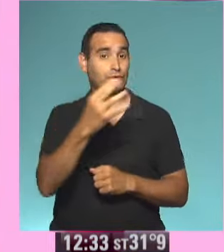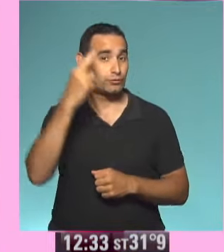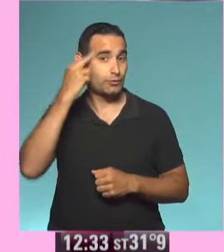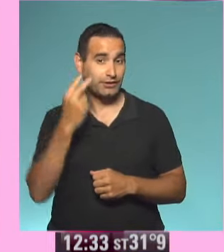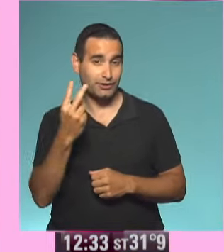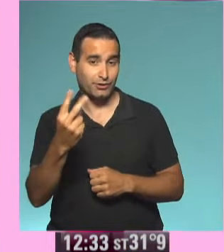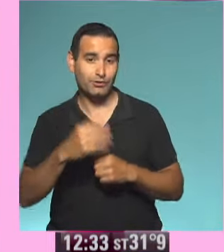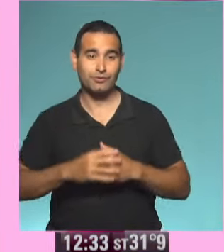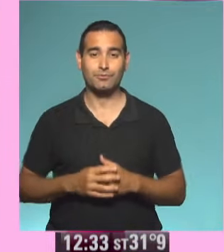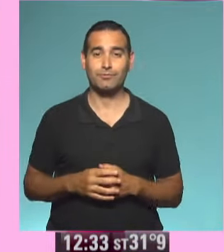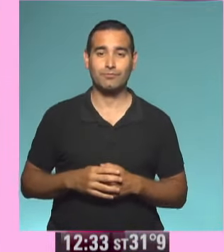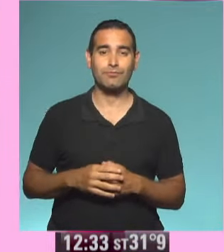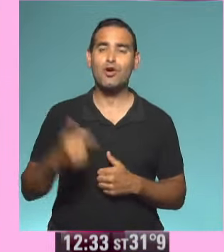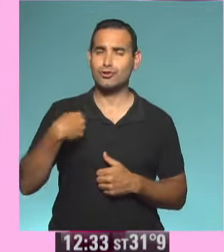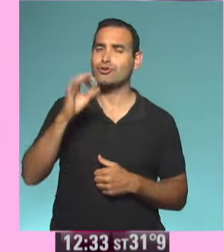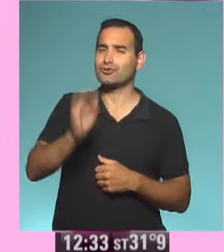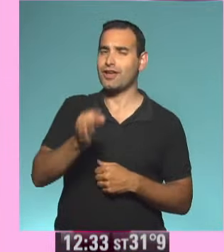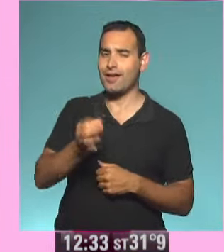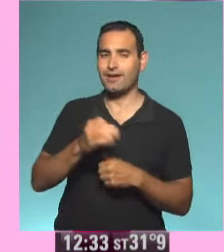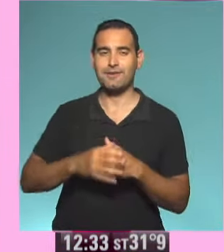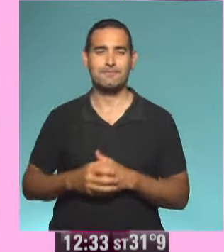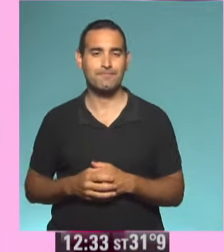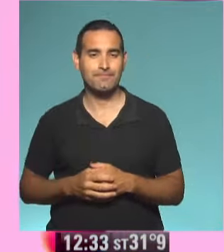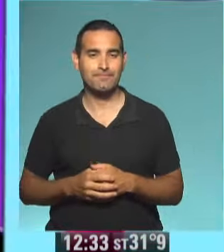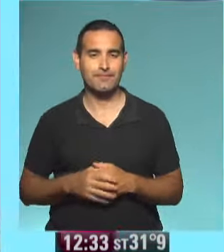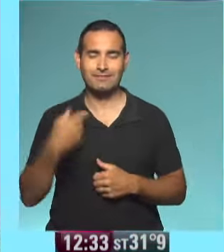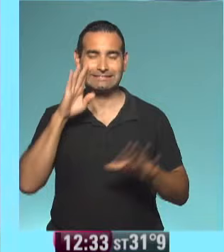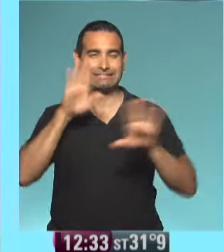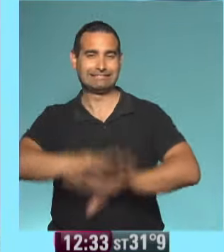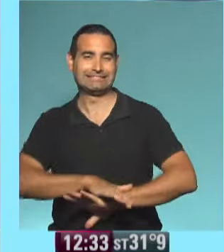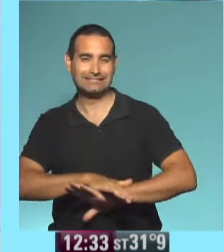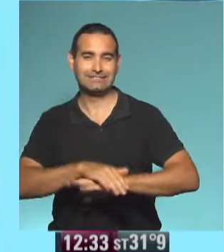1492. Fueron los mayas, ¿no? ¡Yo lo sé! No, ay, Dios, me equivoqué.